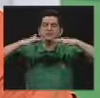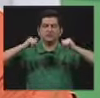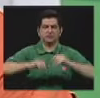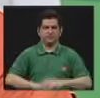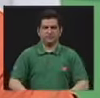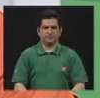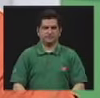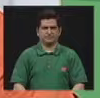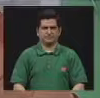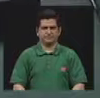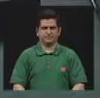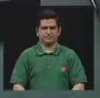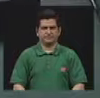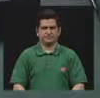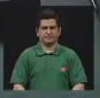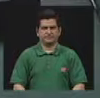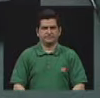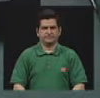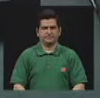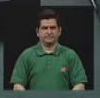la sostenibilidad.